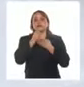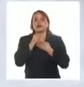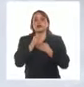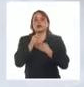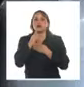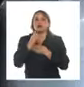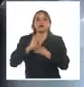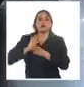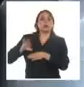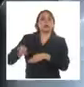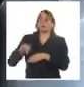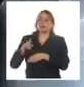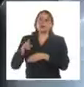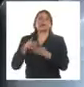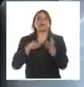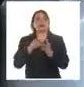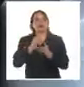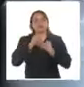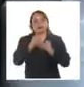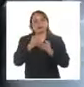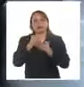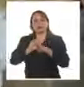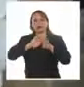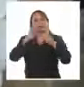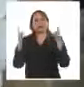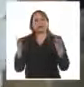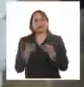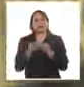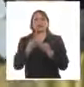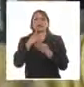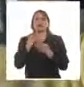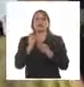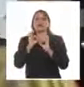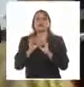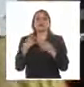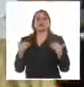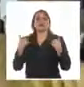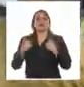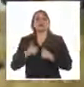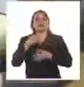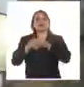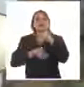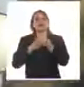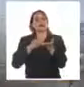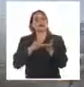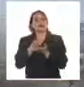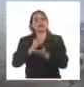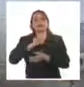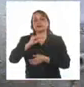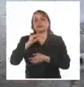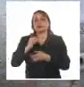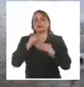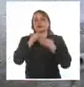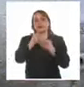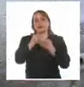sin protección. Todos, según los propios directivos, seguirán recibiendo